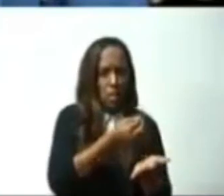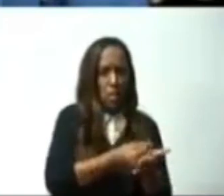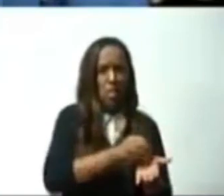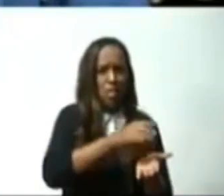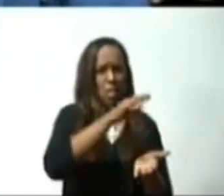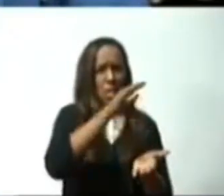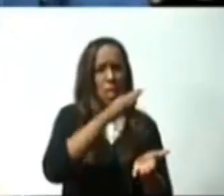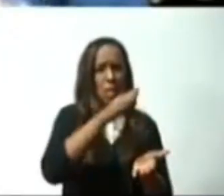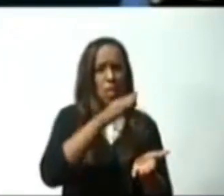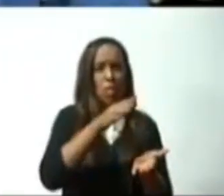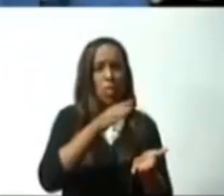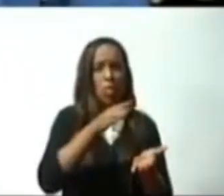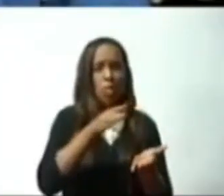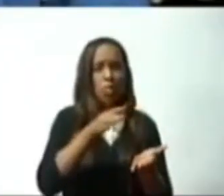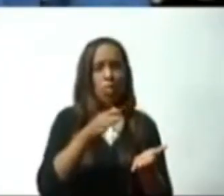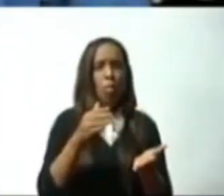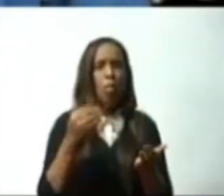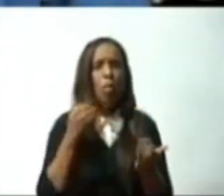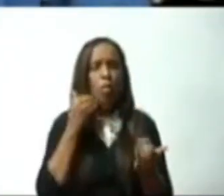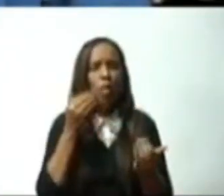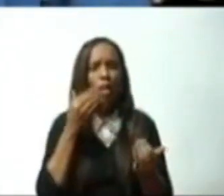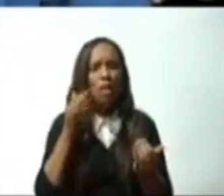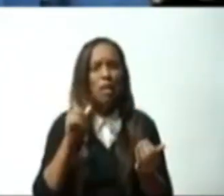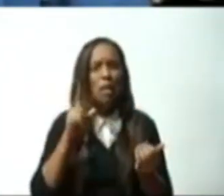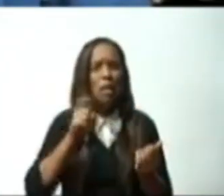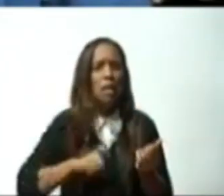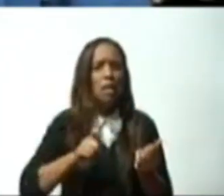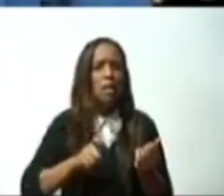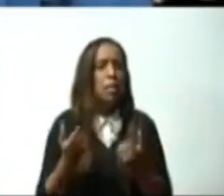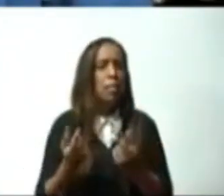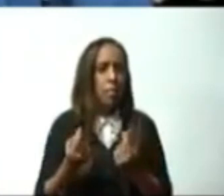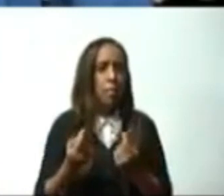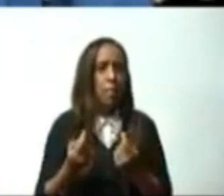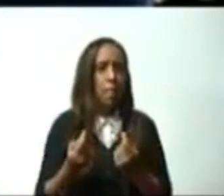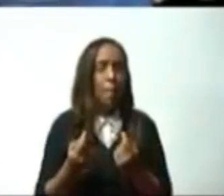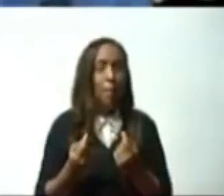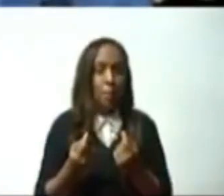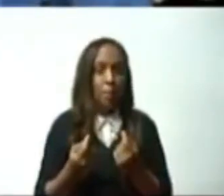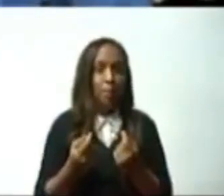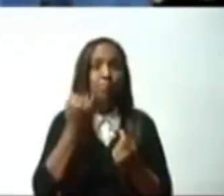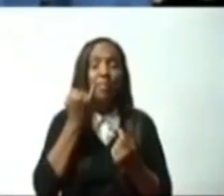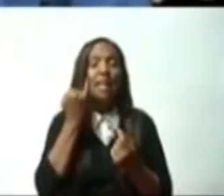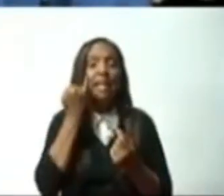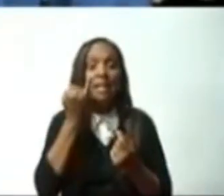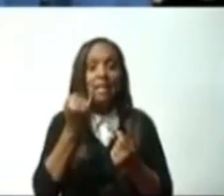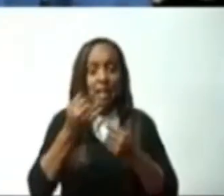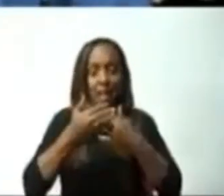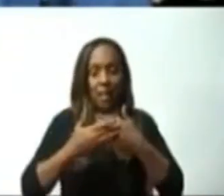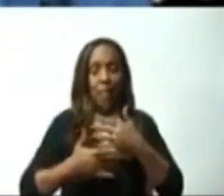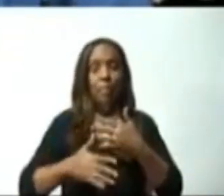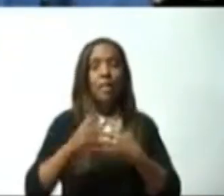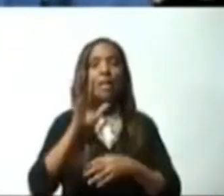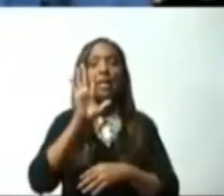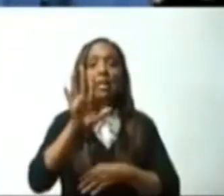cubrir en 5 días hábiles a partir del reconocimiento del déficit por la Superintendencia